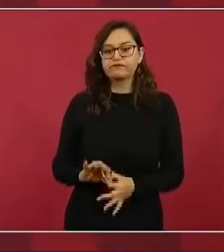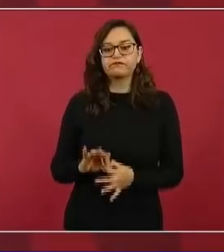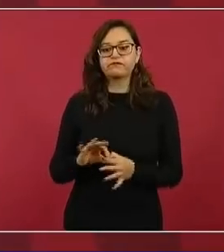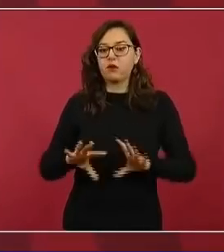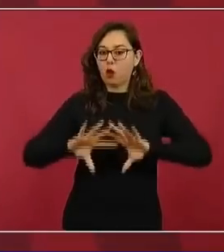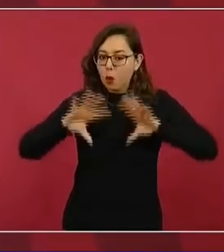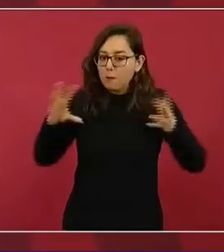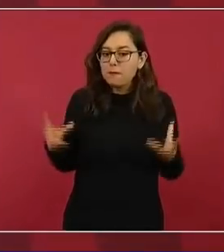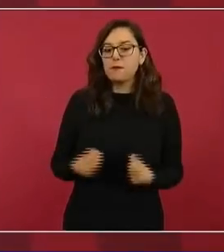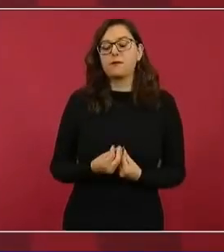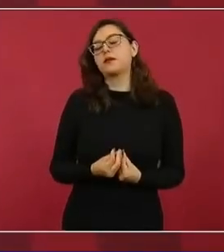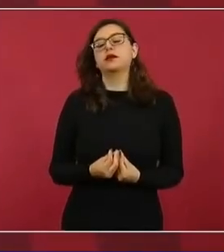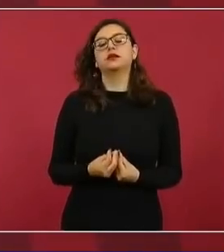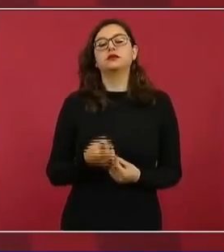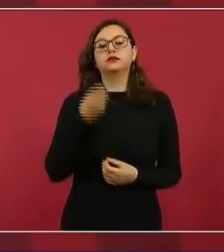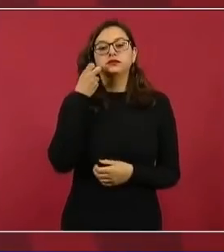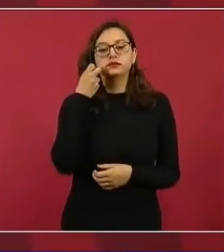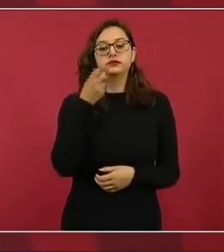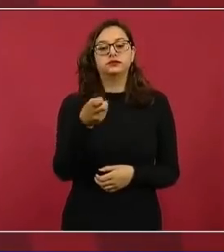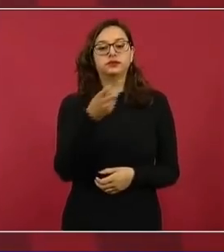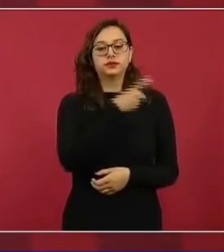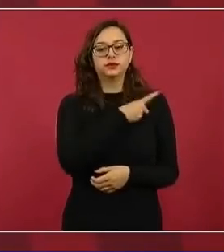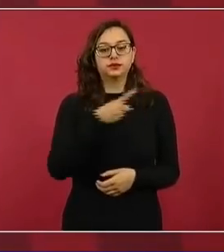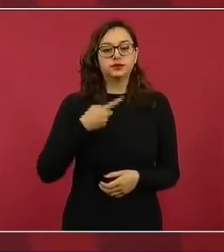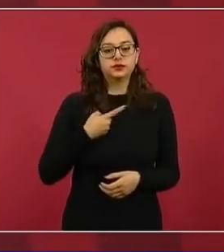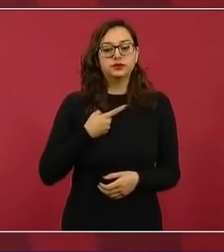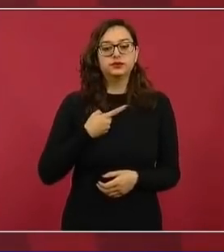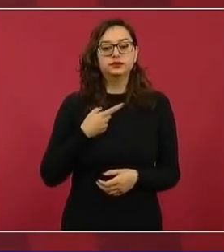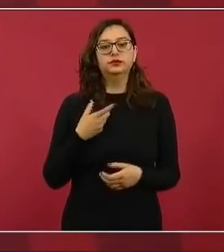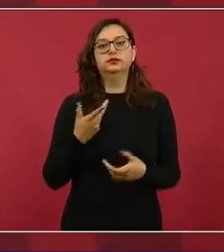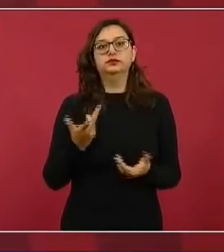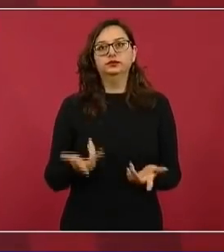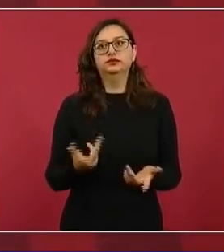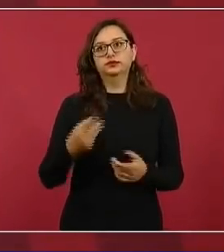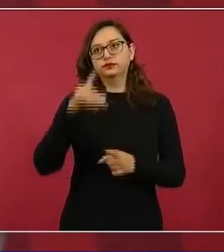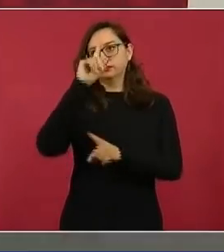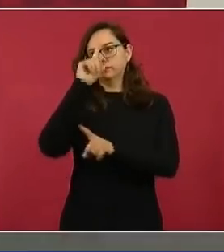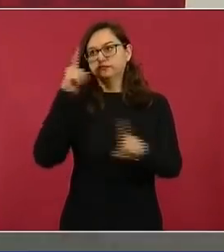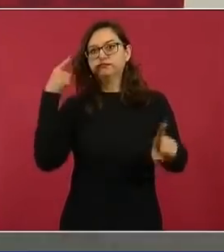política. Se ve como algo muy